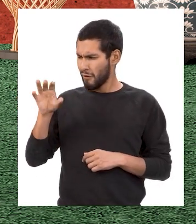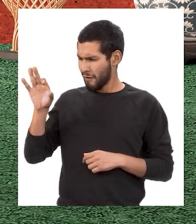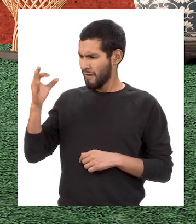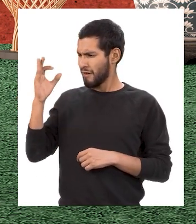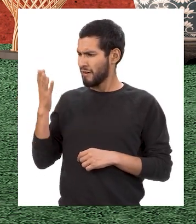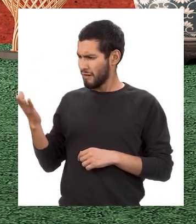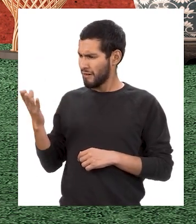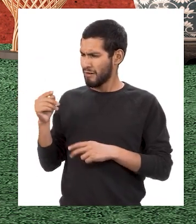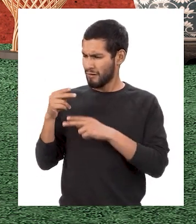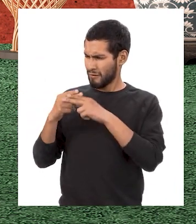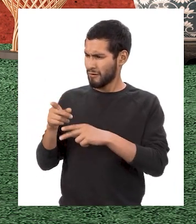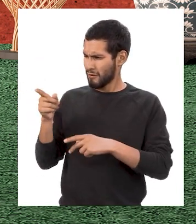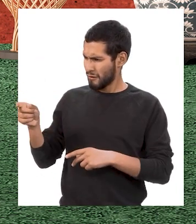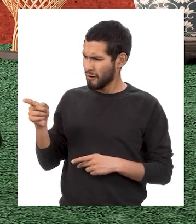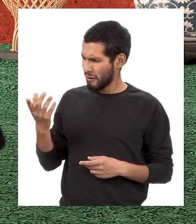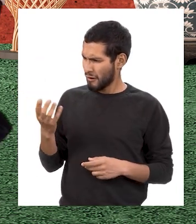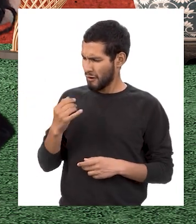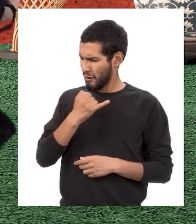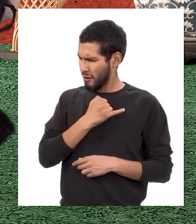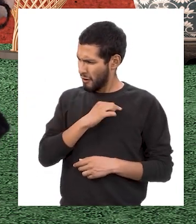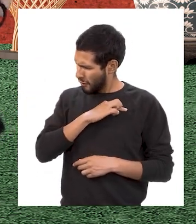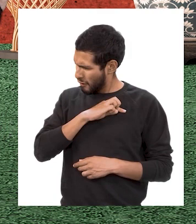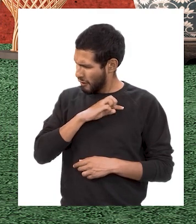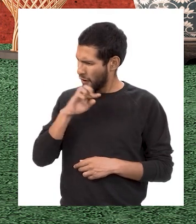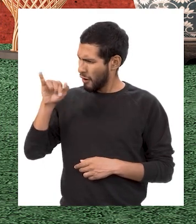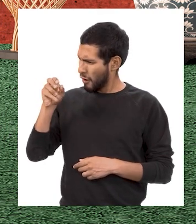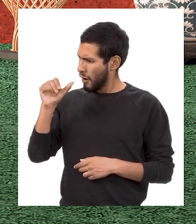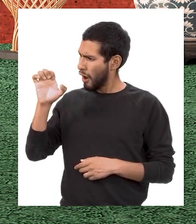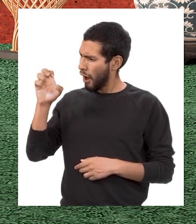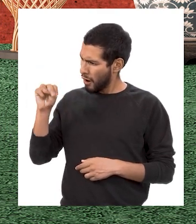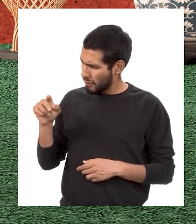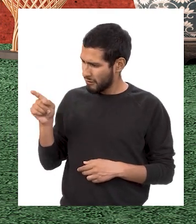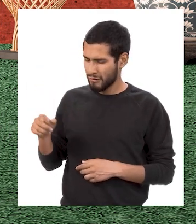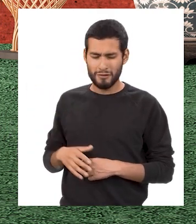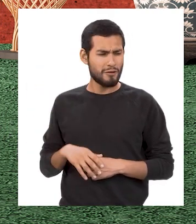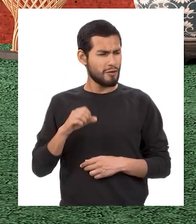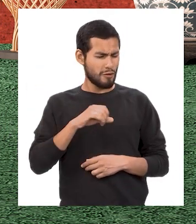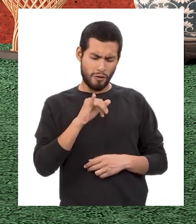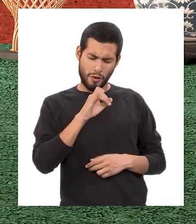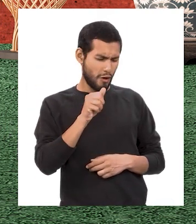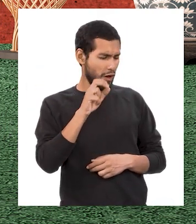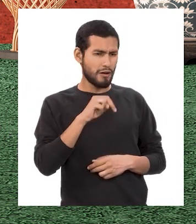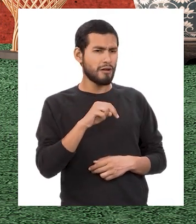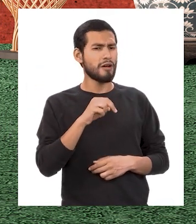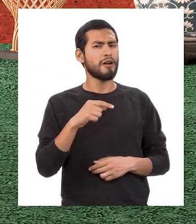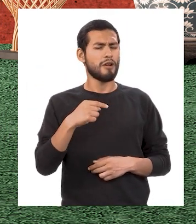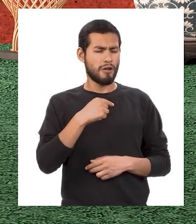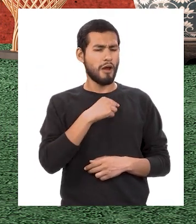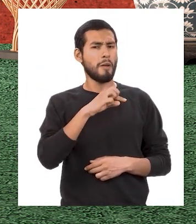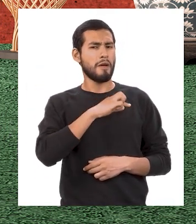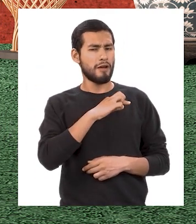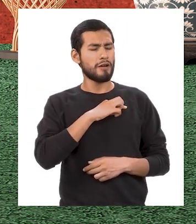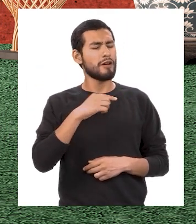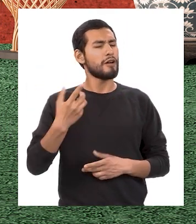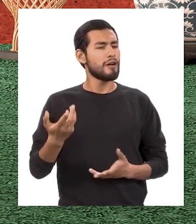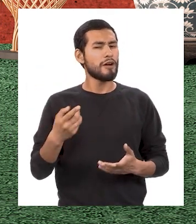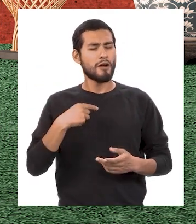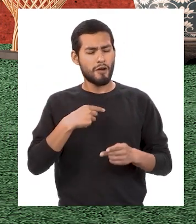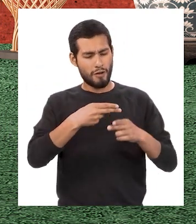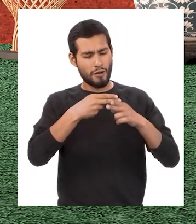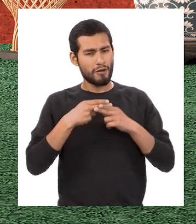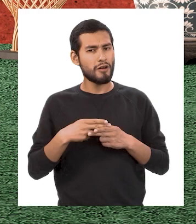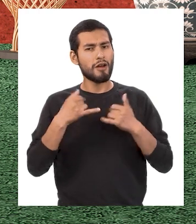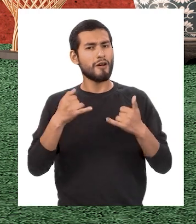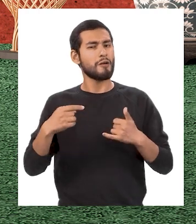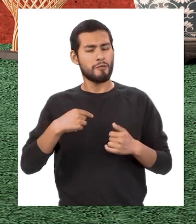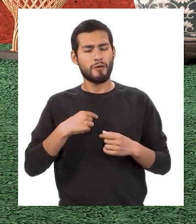Eres francés, ¿y te llamas John? John, si no le molesta, señor. John Passepartout, apodo que se me